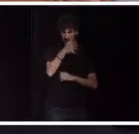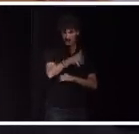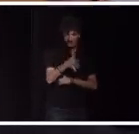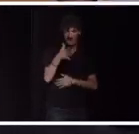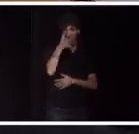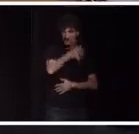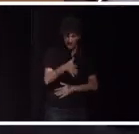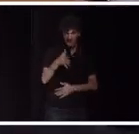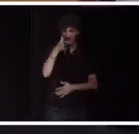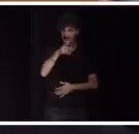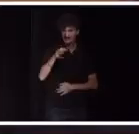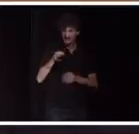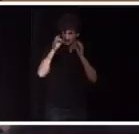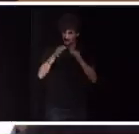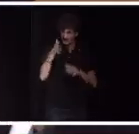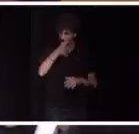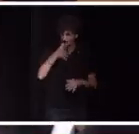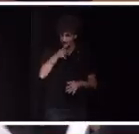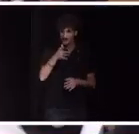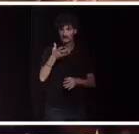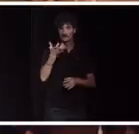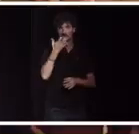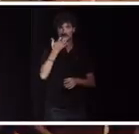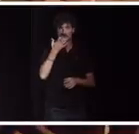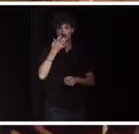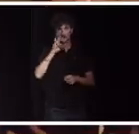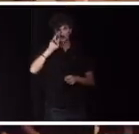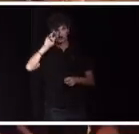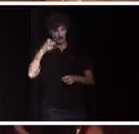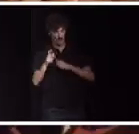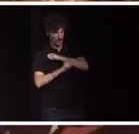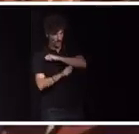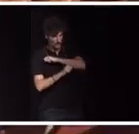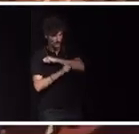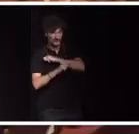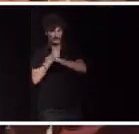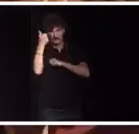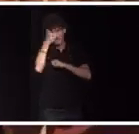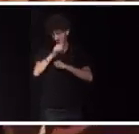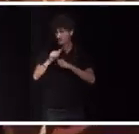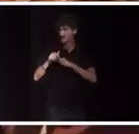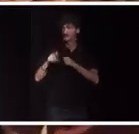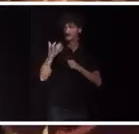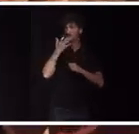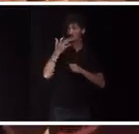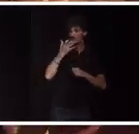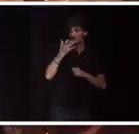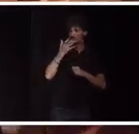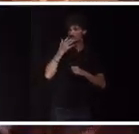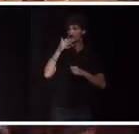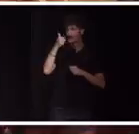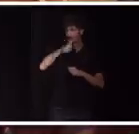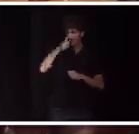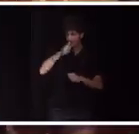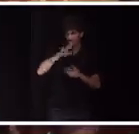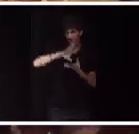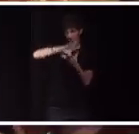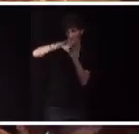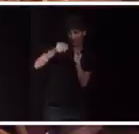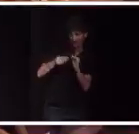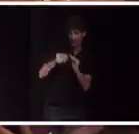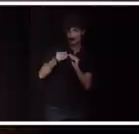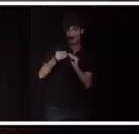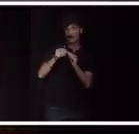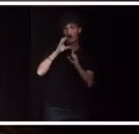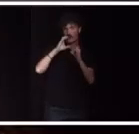Estado, seguimos denunciando a los jueces corruptos y machistas, seguimos denunciando a los medios de comunicación